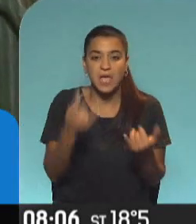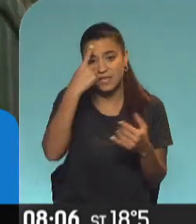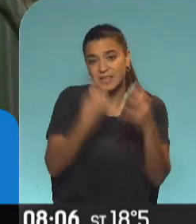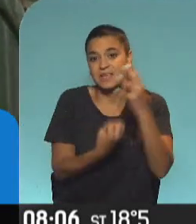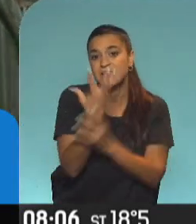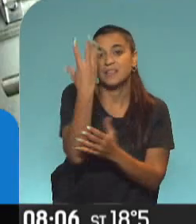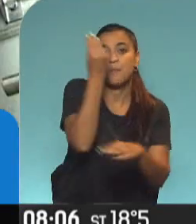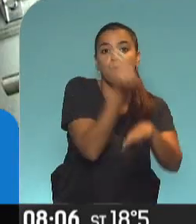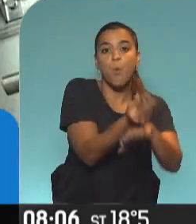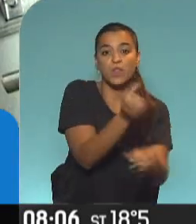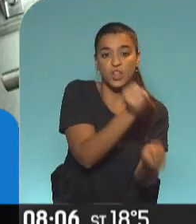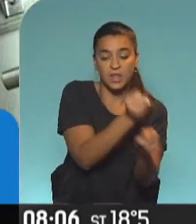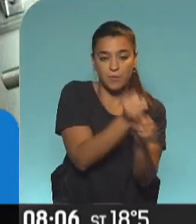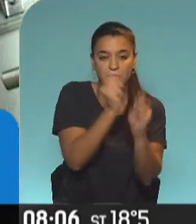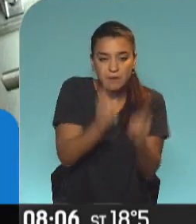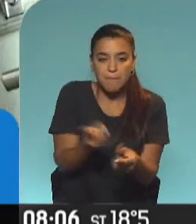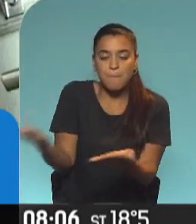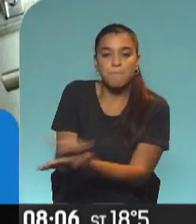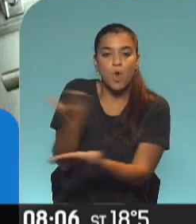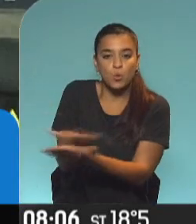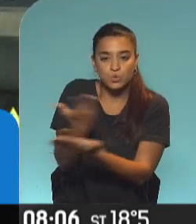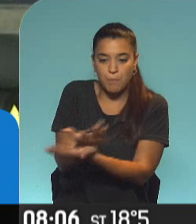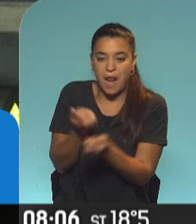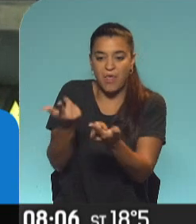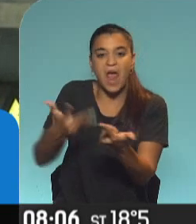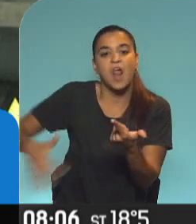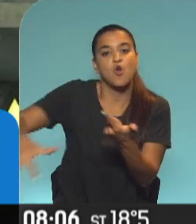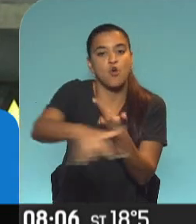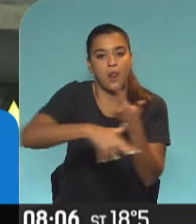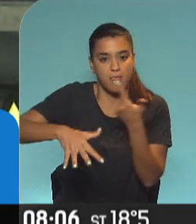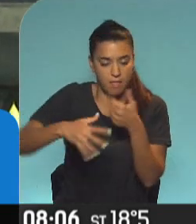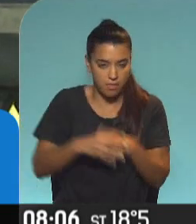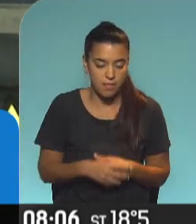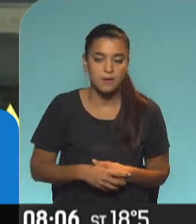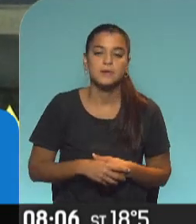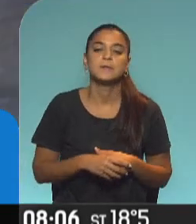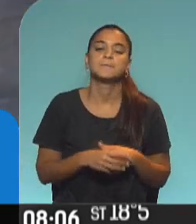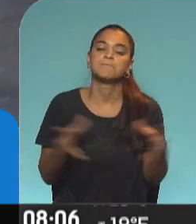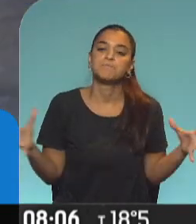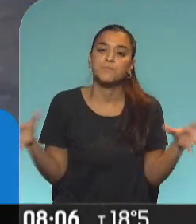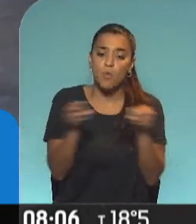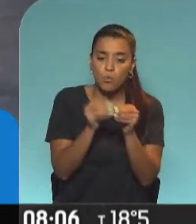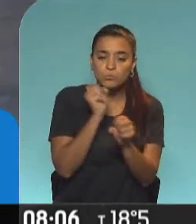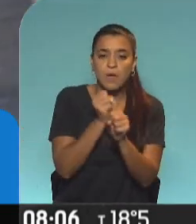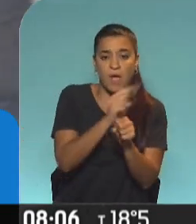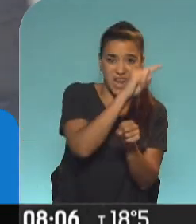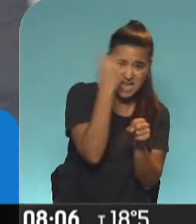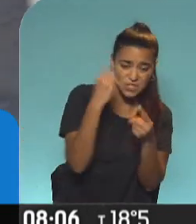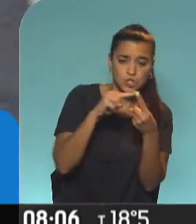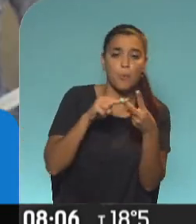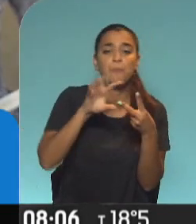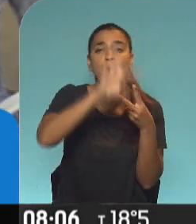trabajo y en orientar la producción para abastecer localmente a la comunidad. La articulación es entre la nación,